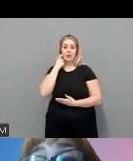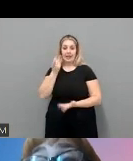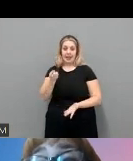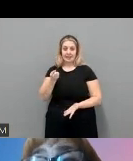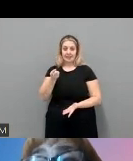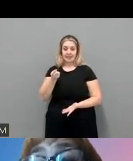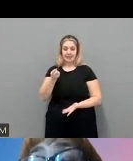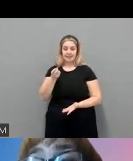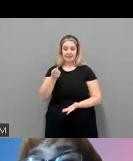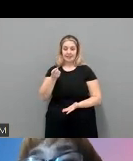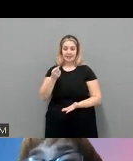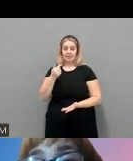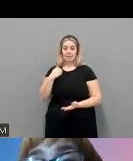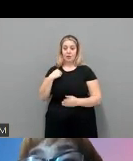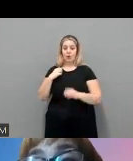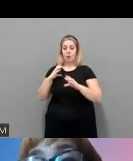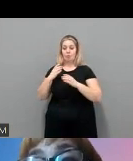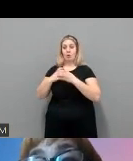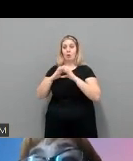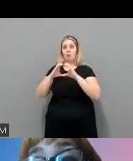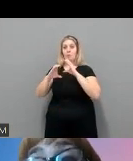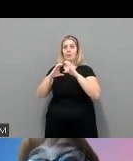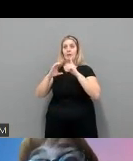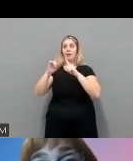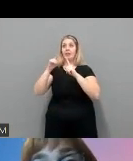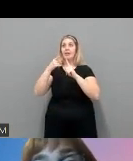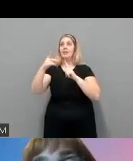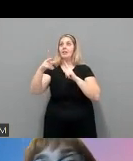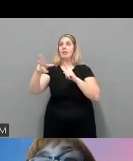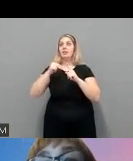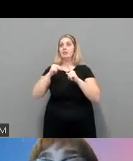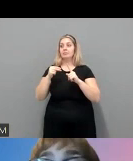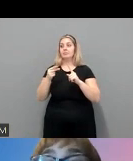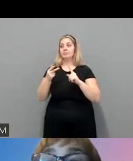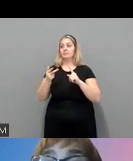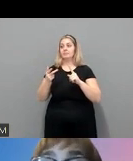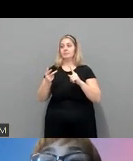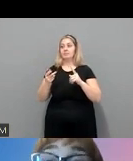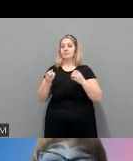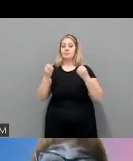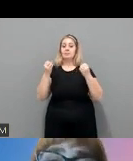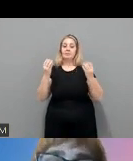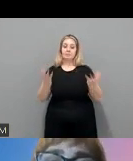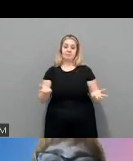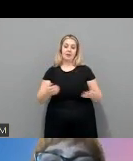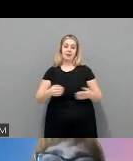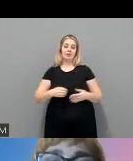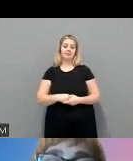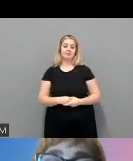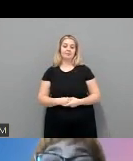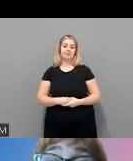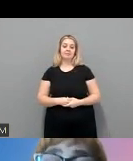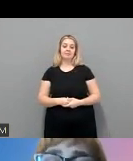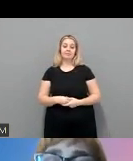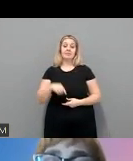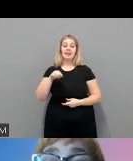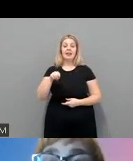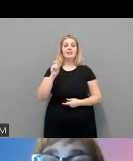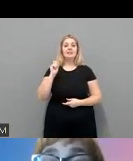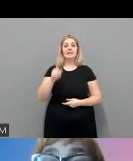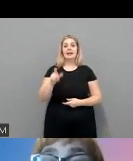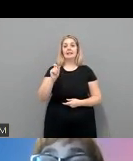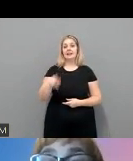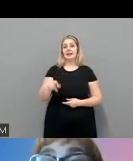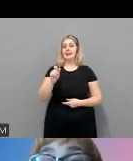pero al pedirlas con su comunicador se le negaba esa posibilidad. Bueno, Pues esto es lo que suele